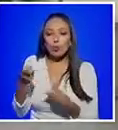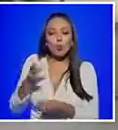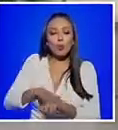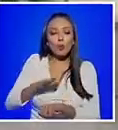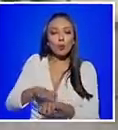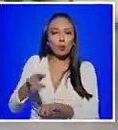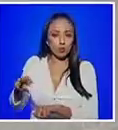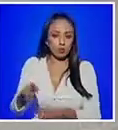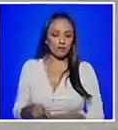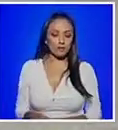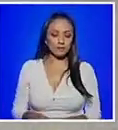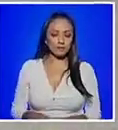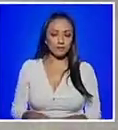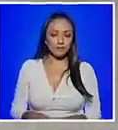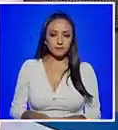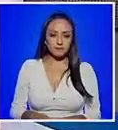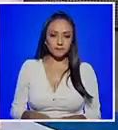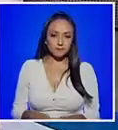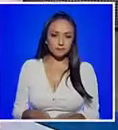responsable de esta muerte.